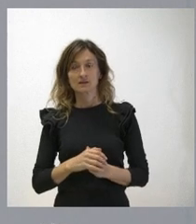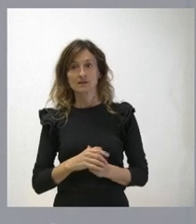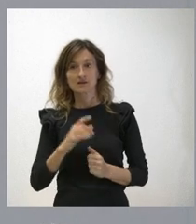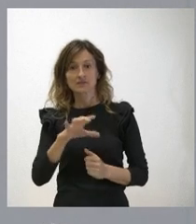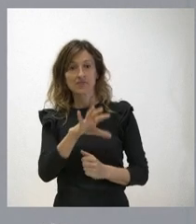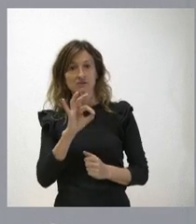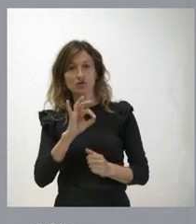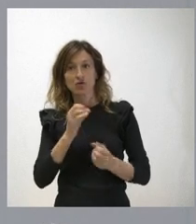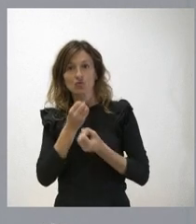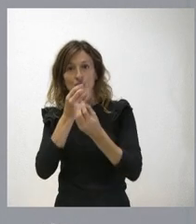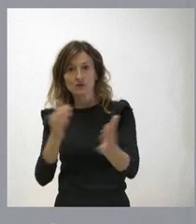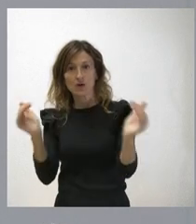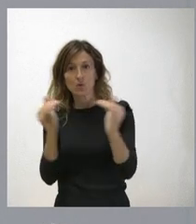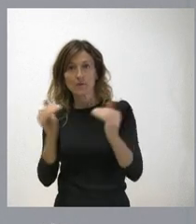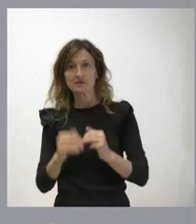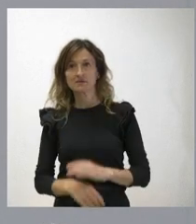el